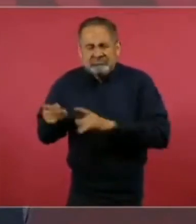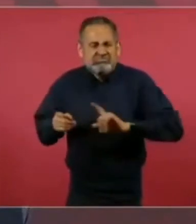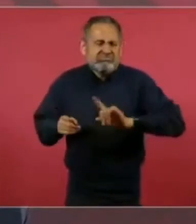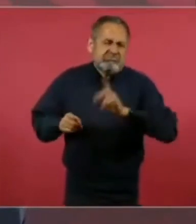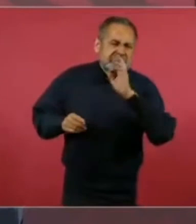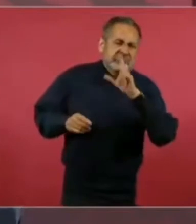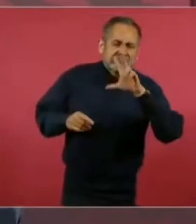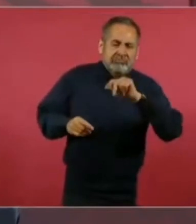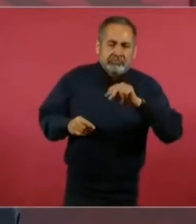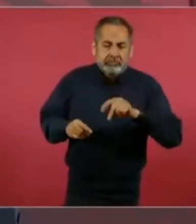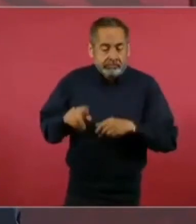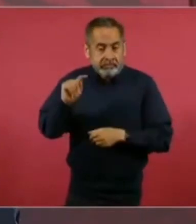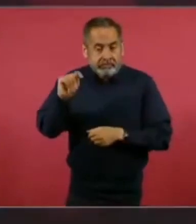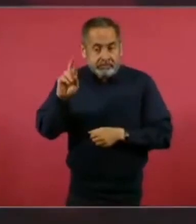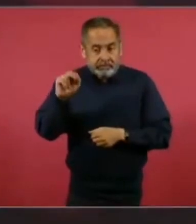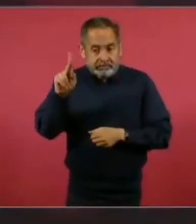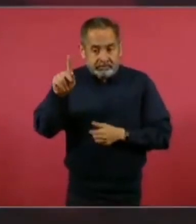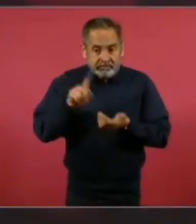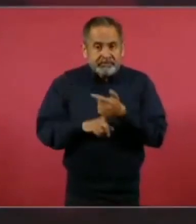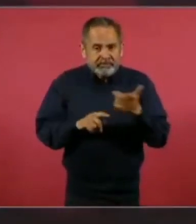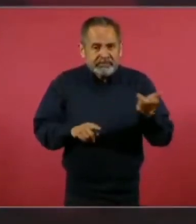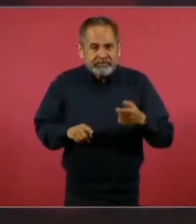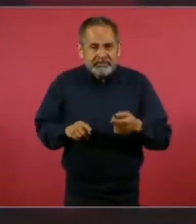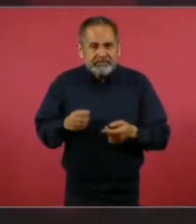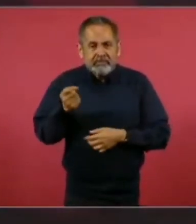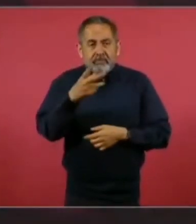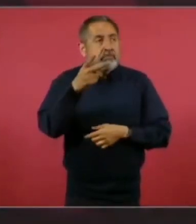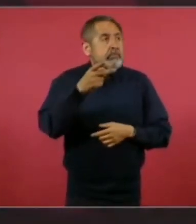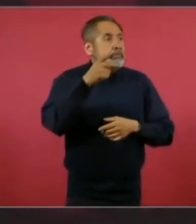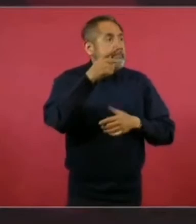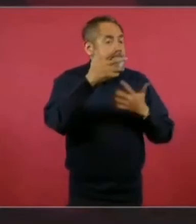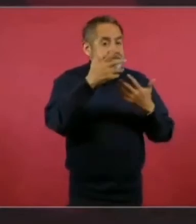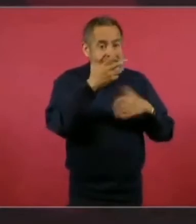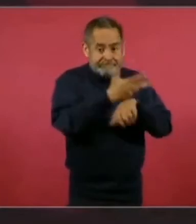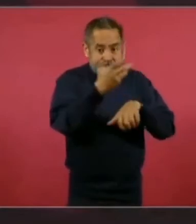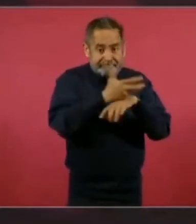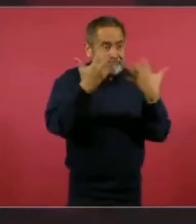se estaban saliendo empresas, estaban perdiendo empleos.